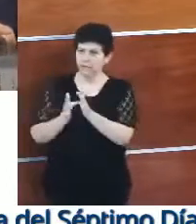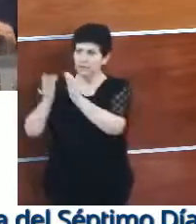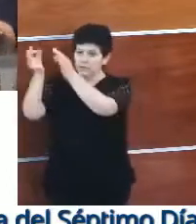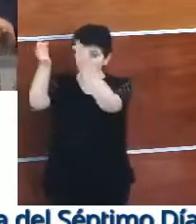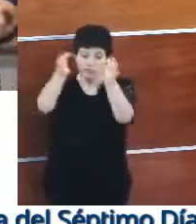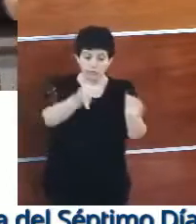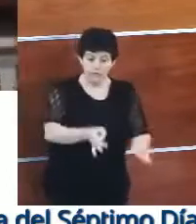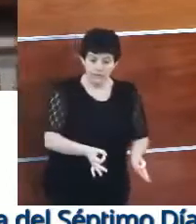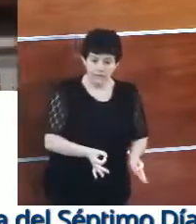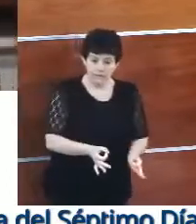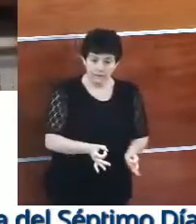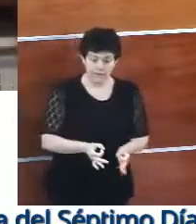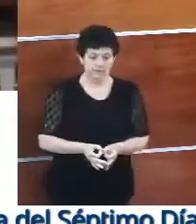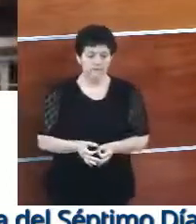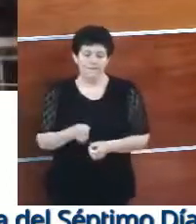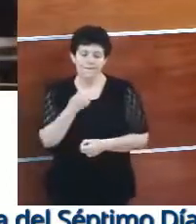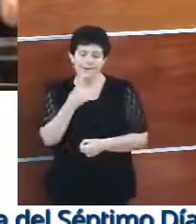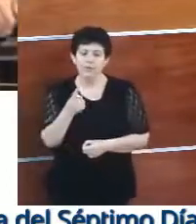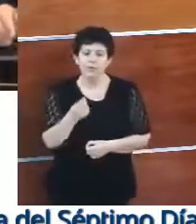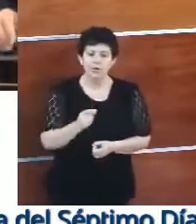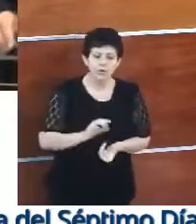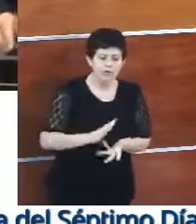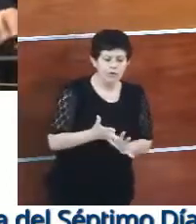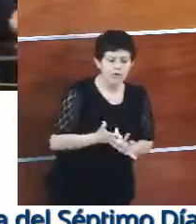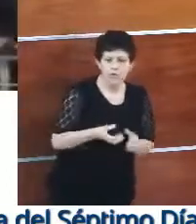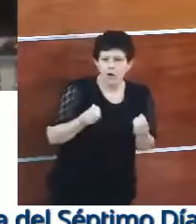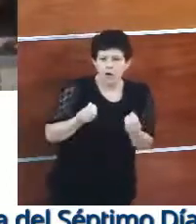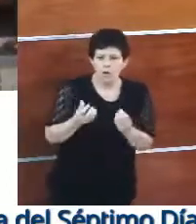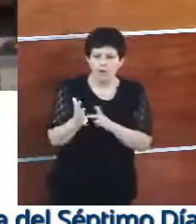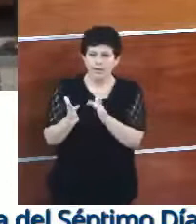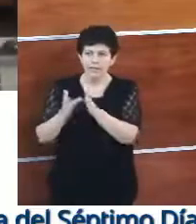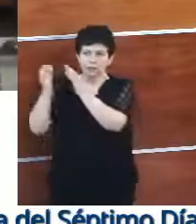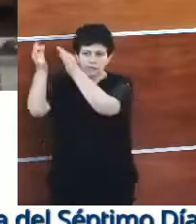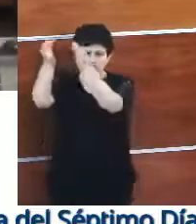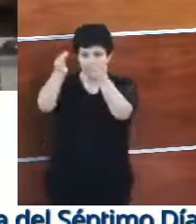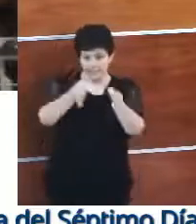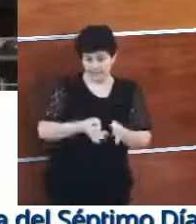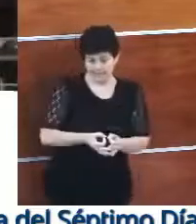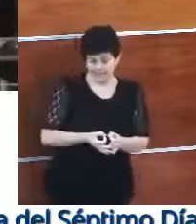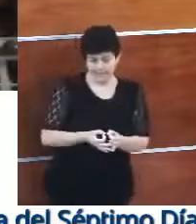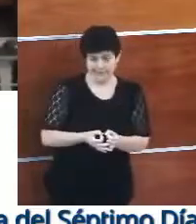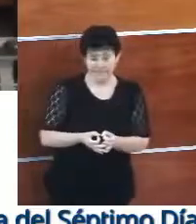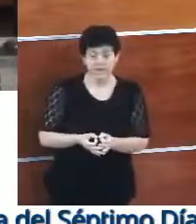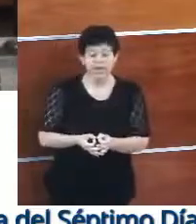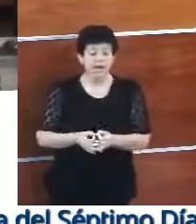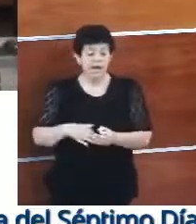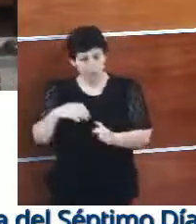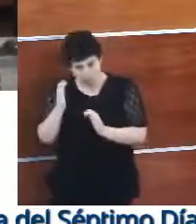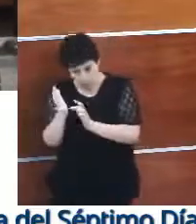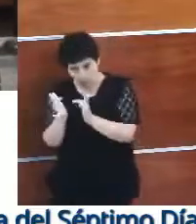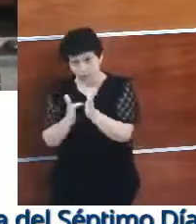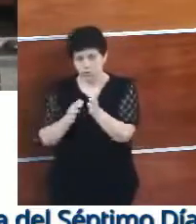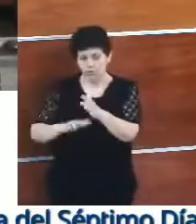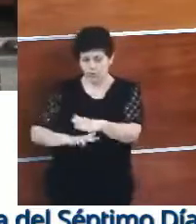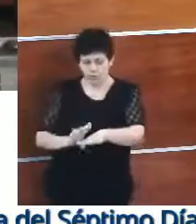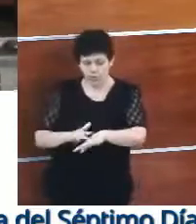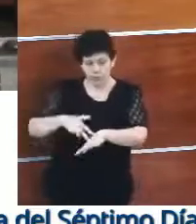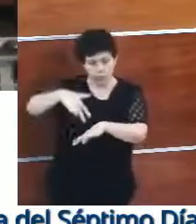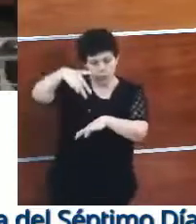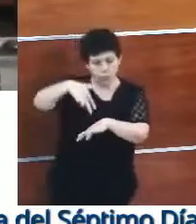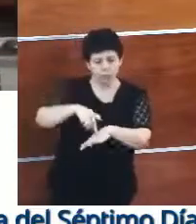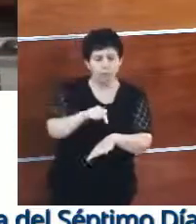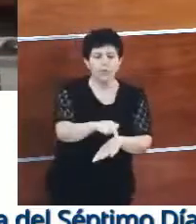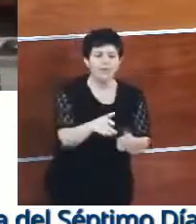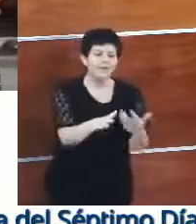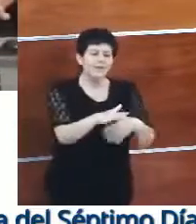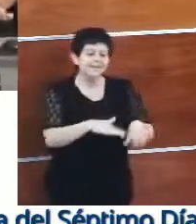Señor. ¿De qué manera vendrá Jesús? Bueno, cuando Jesús resucita, Él inaugura un